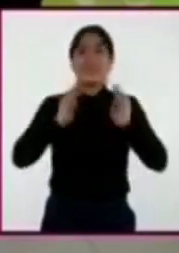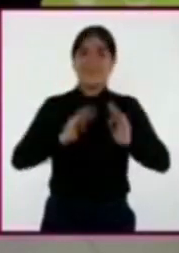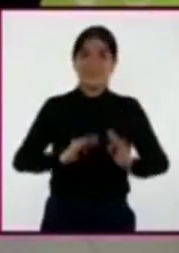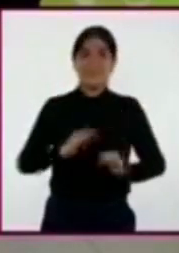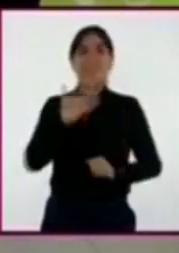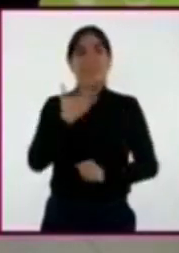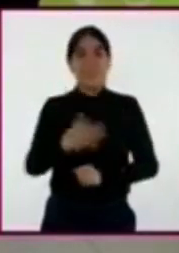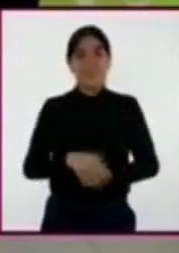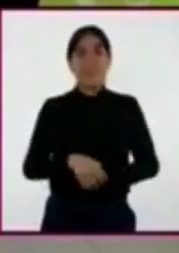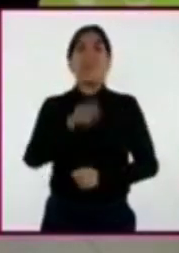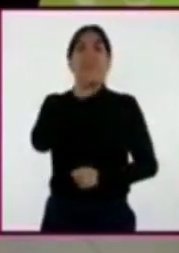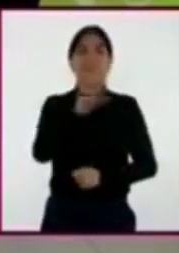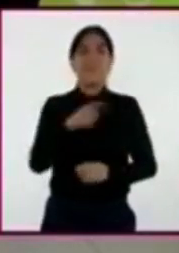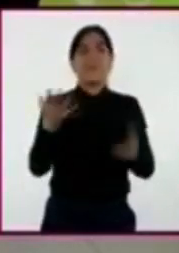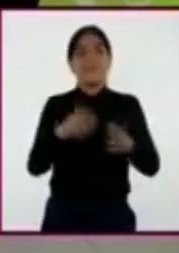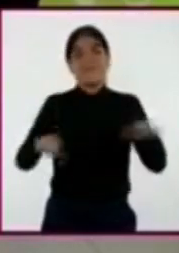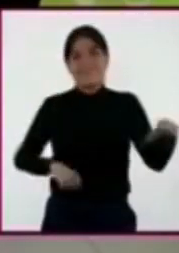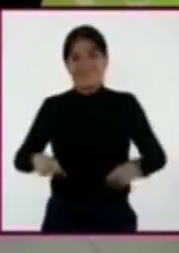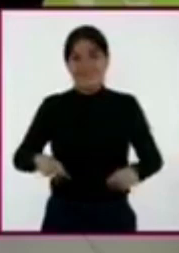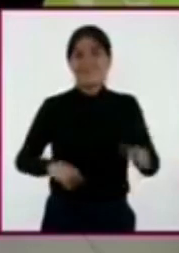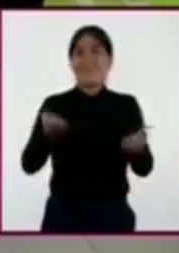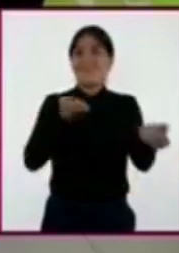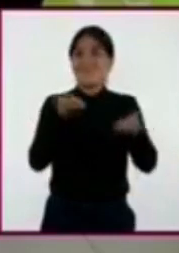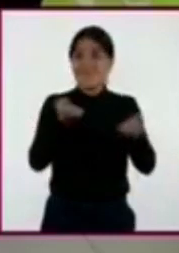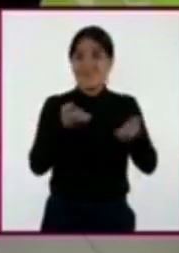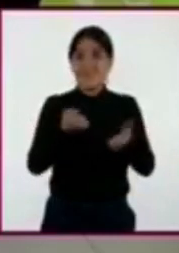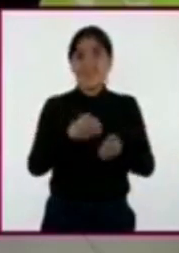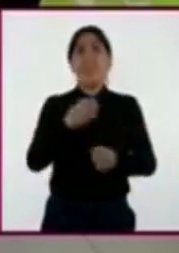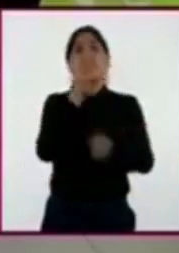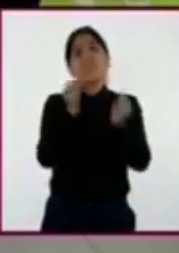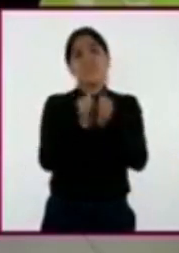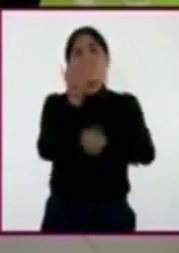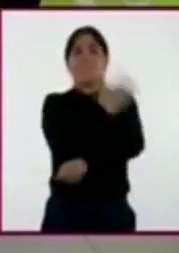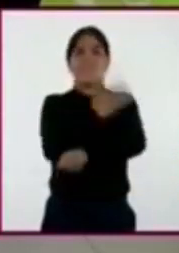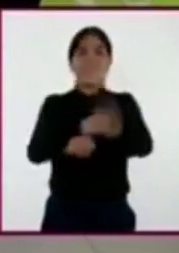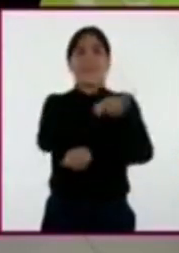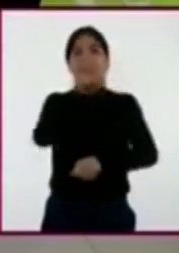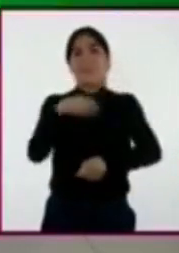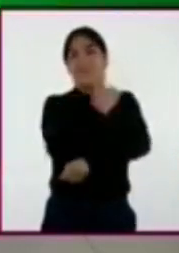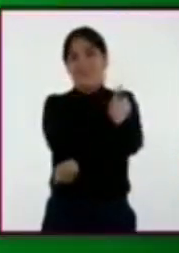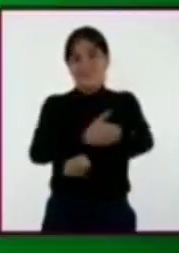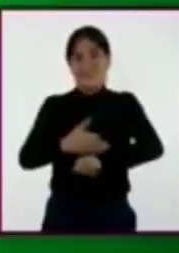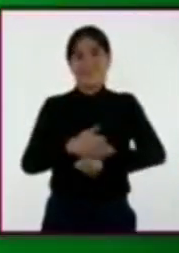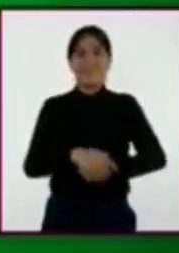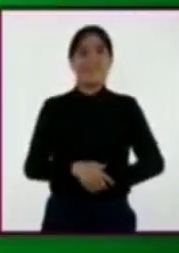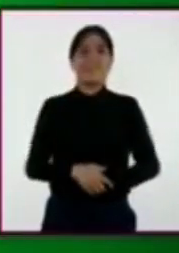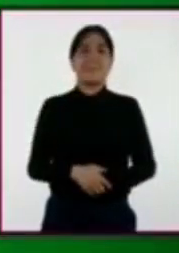por supuesto, de realizar actividad física en compañía de su familia.